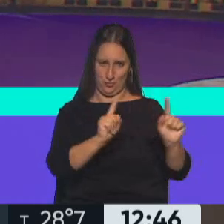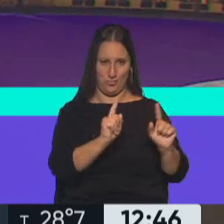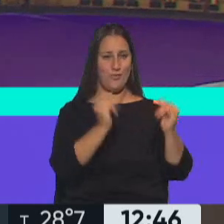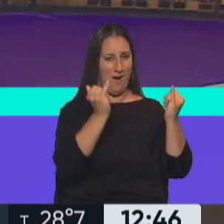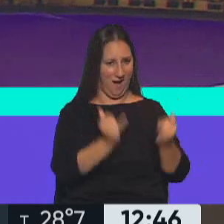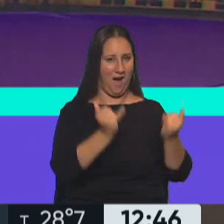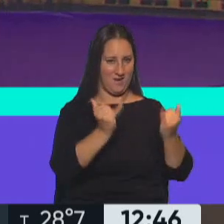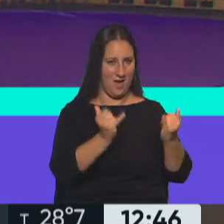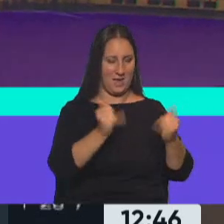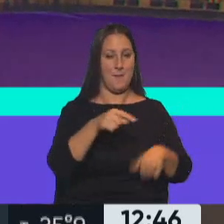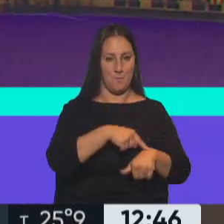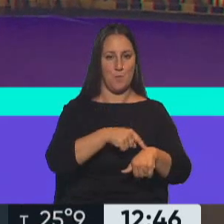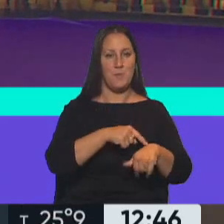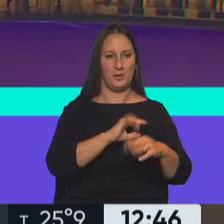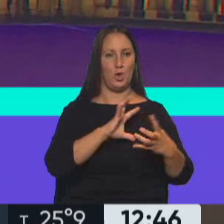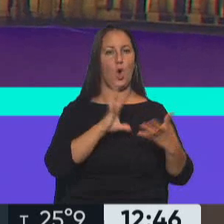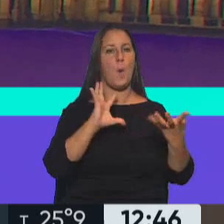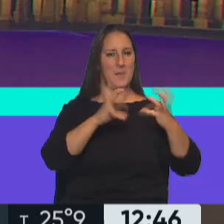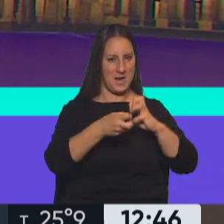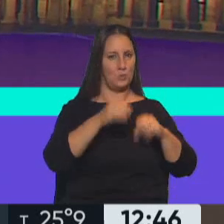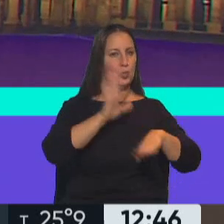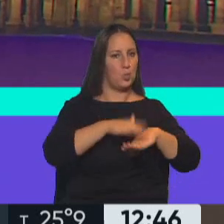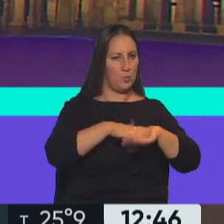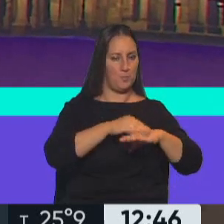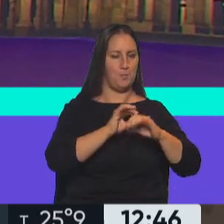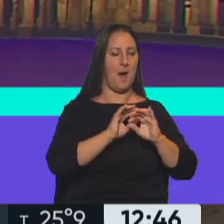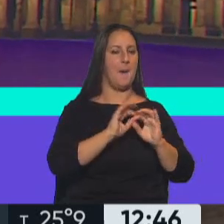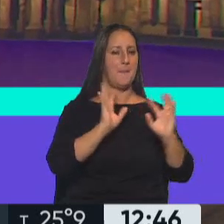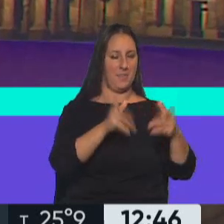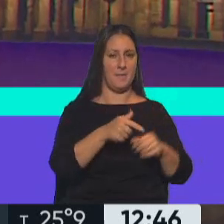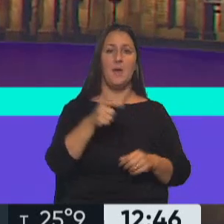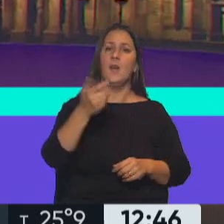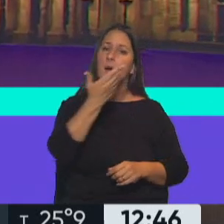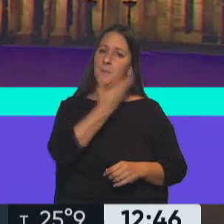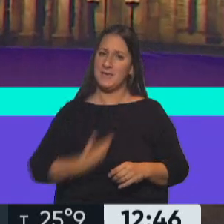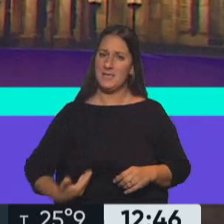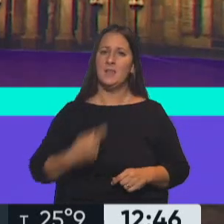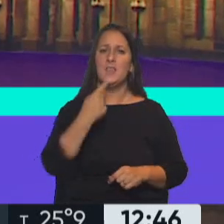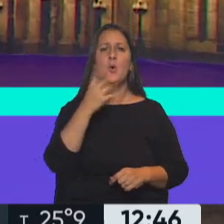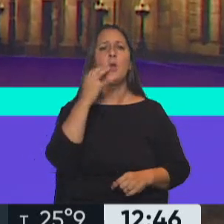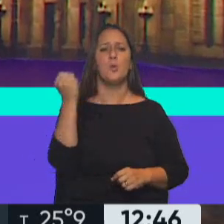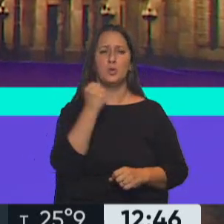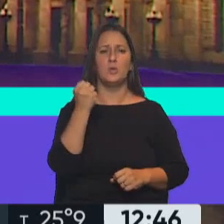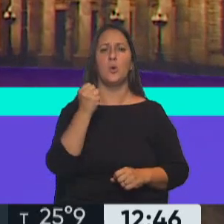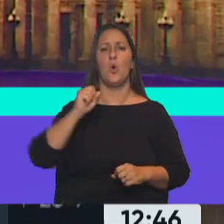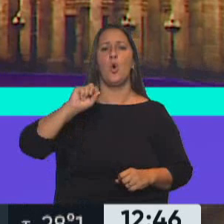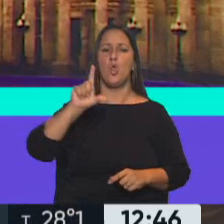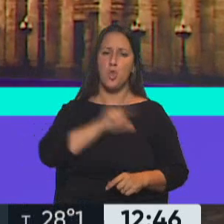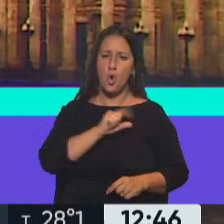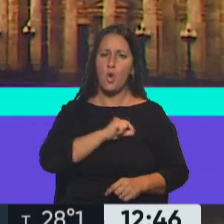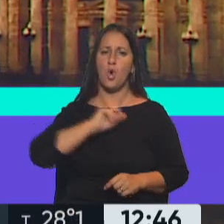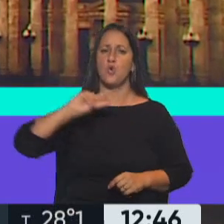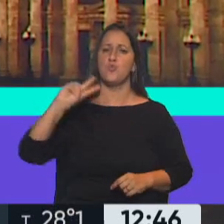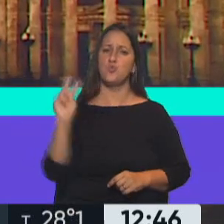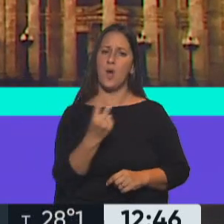consecuencias de la pandemia, en este momento las seguimos viviendo, y el presidente dijo algo que a mí me parece importante remarcar. El dolor y la muerte que significó